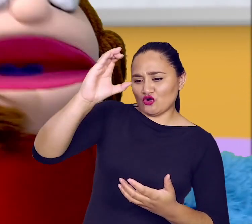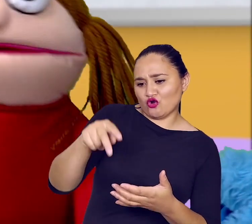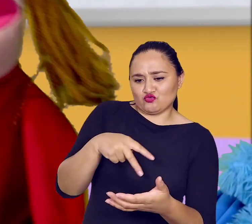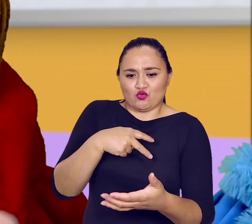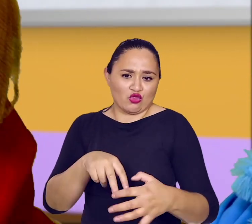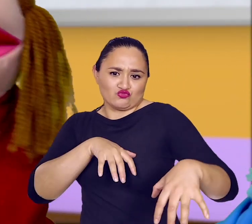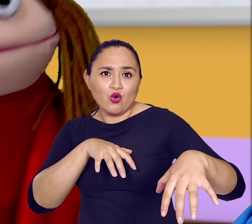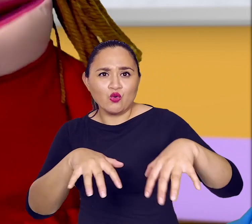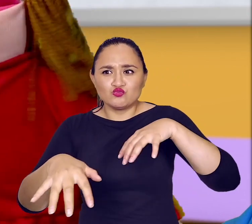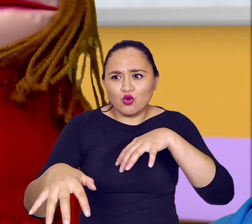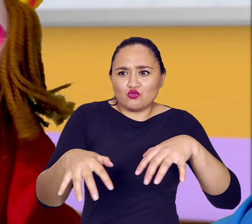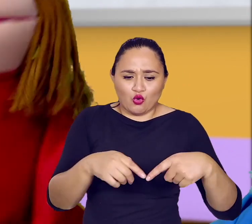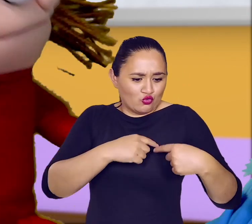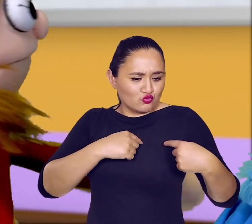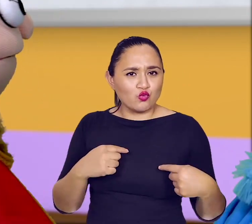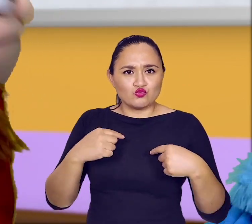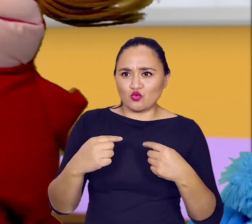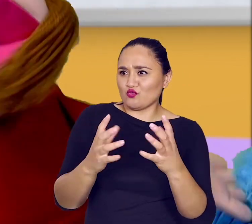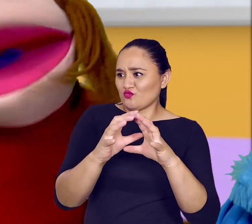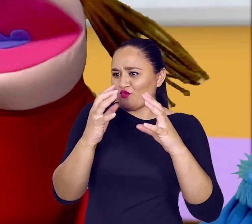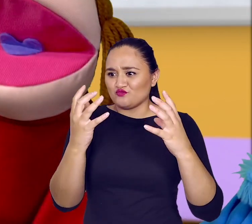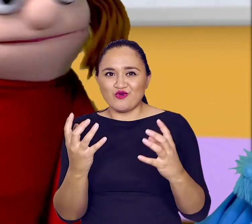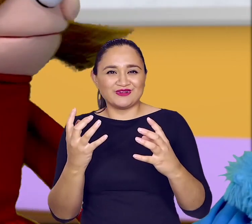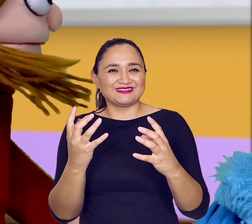protección melón melocotón